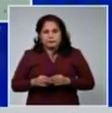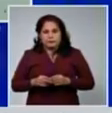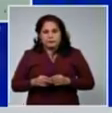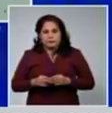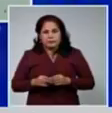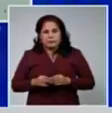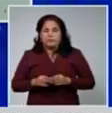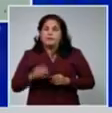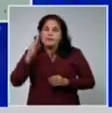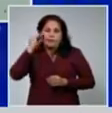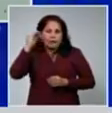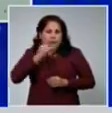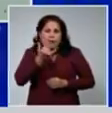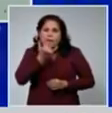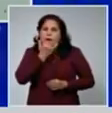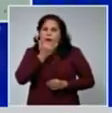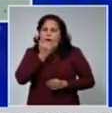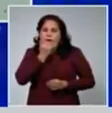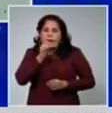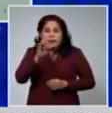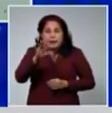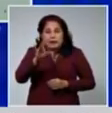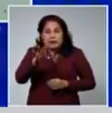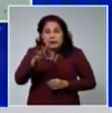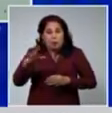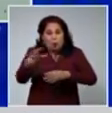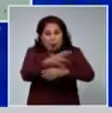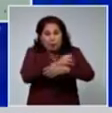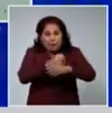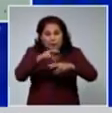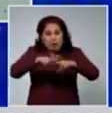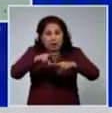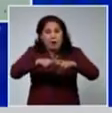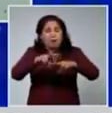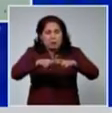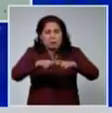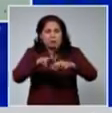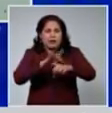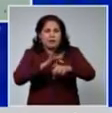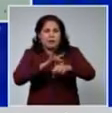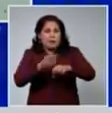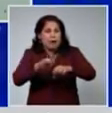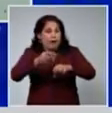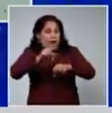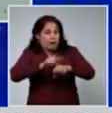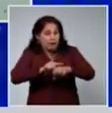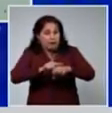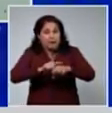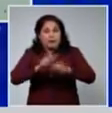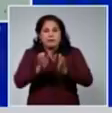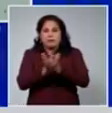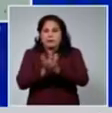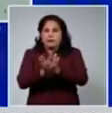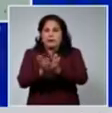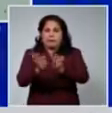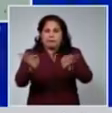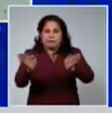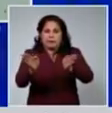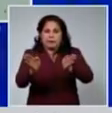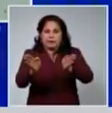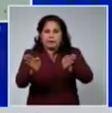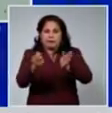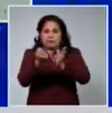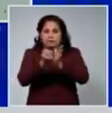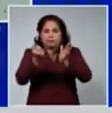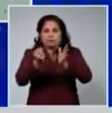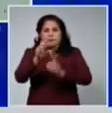afecta sus creencias municipios ayer en san miguel del padrón sólo estuve